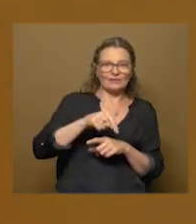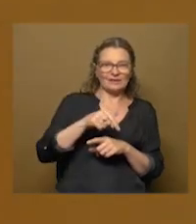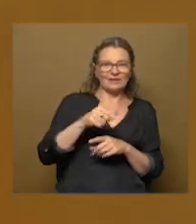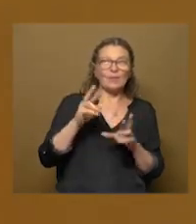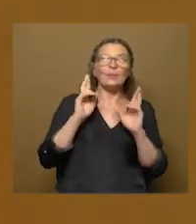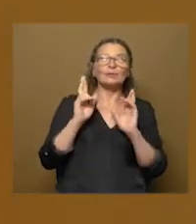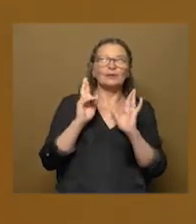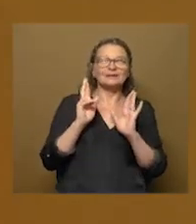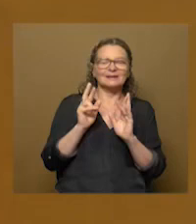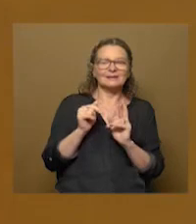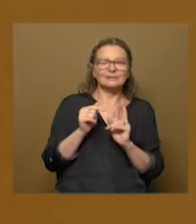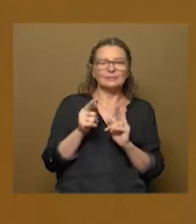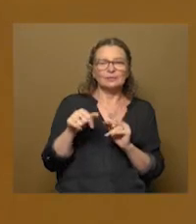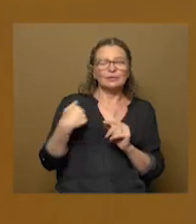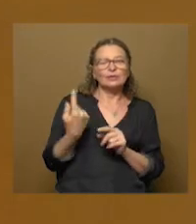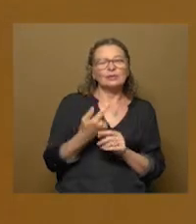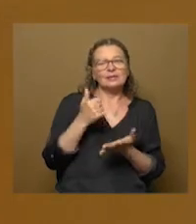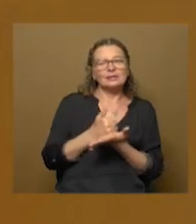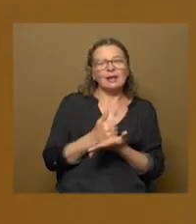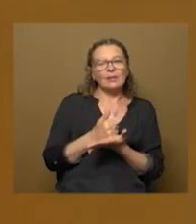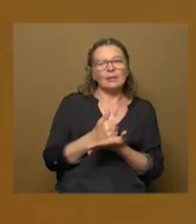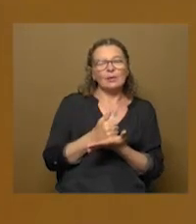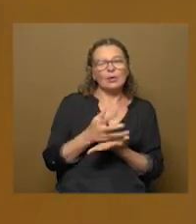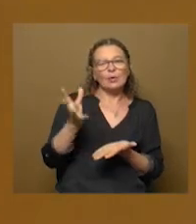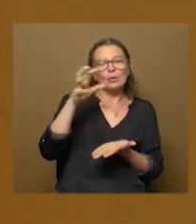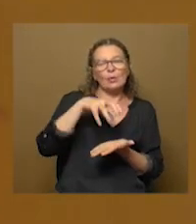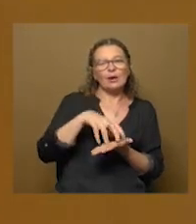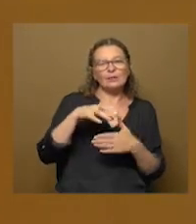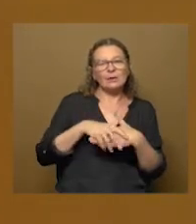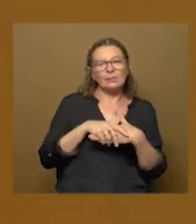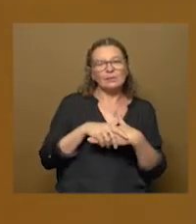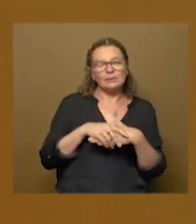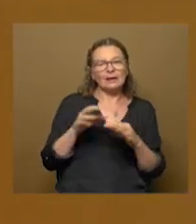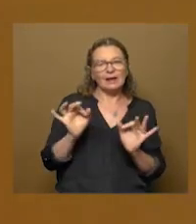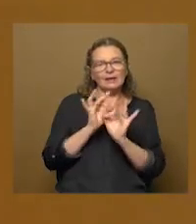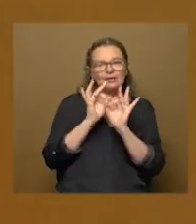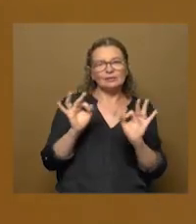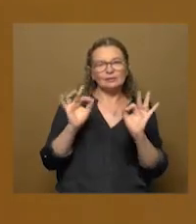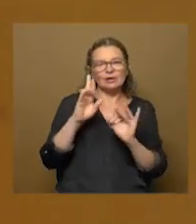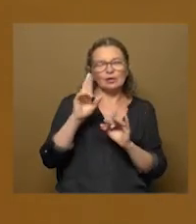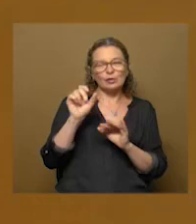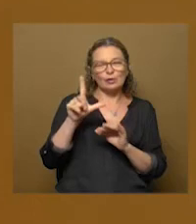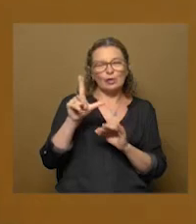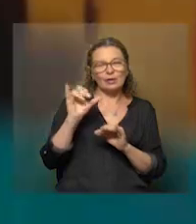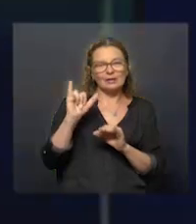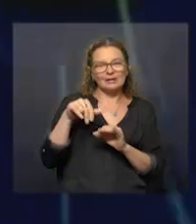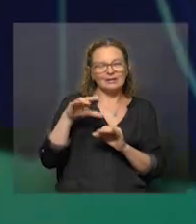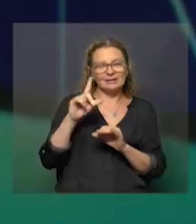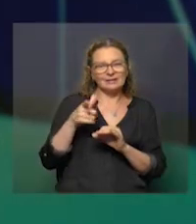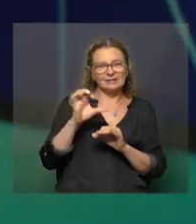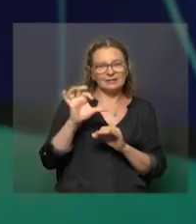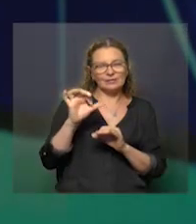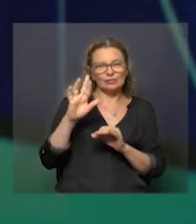suerte. Nosotros grabamos en un lugar de un amigo una canción que se llama Rolling Stone, pero grabamos como formato ensayo,